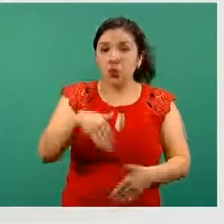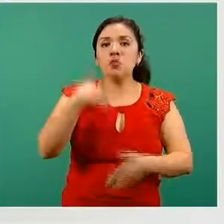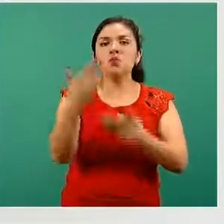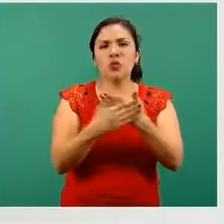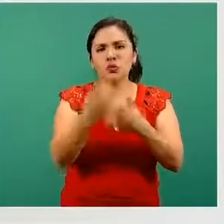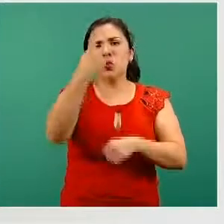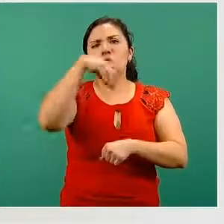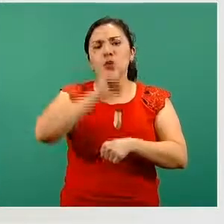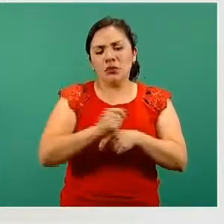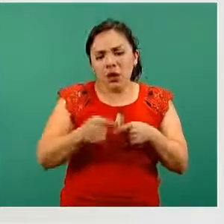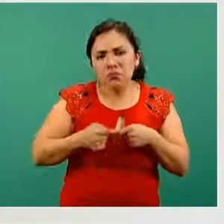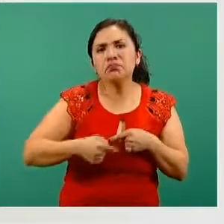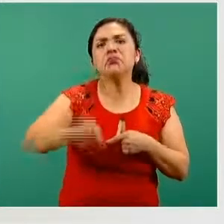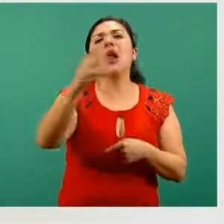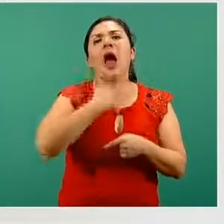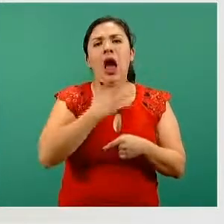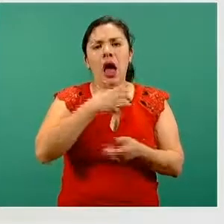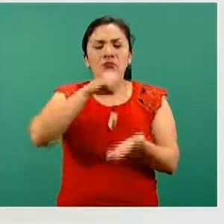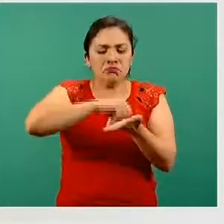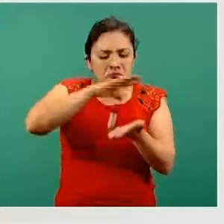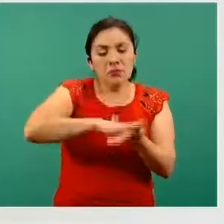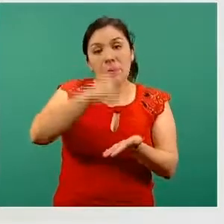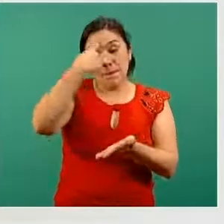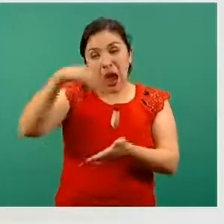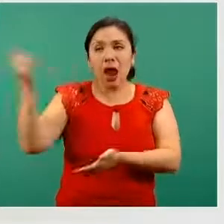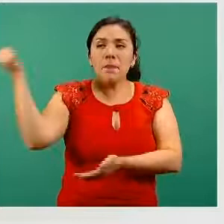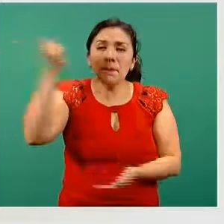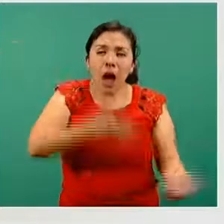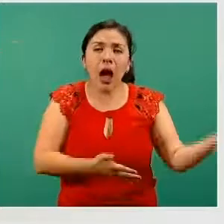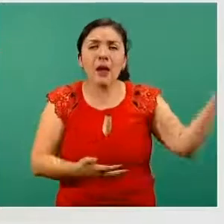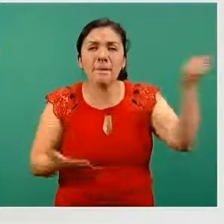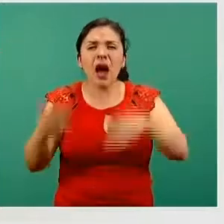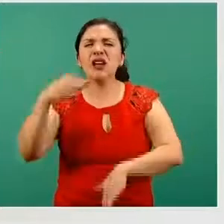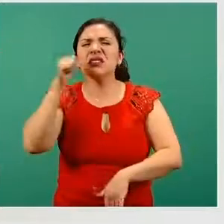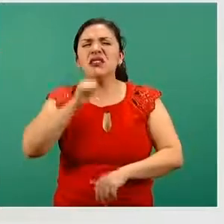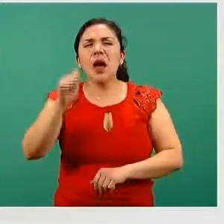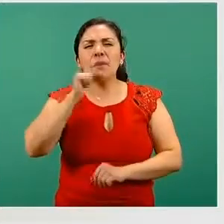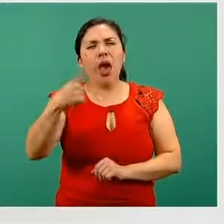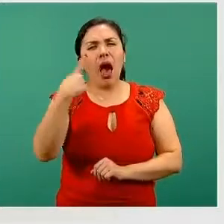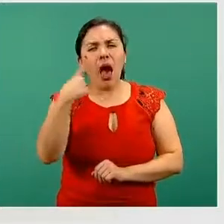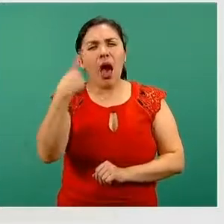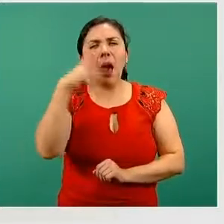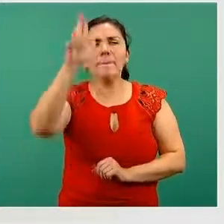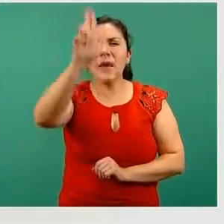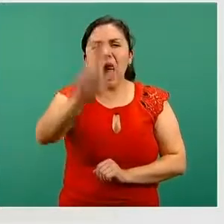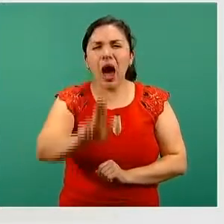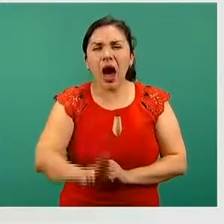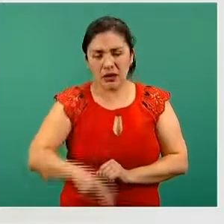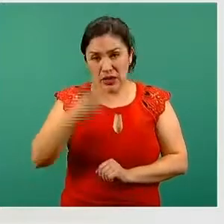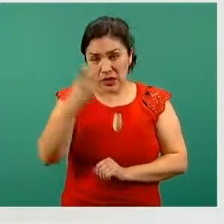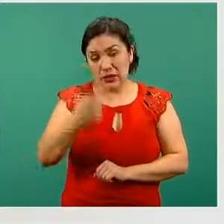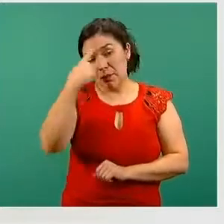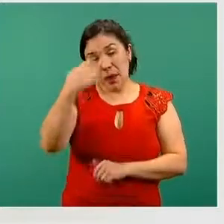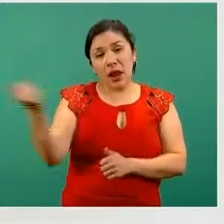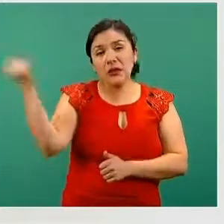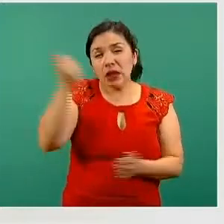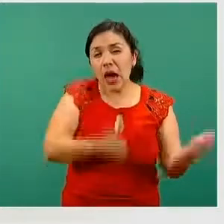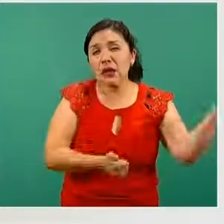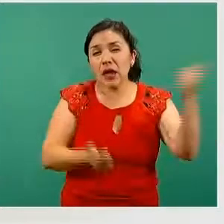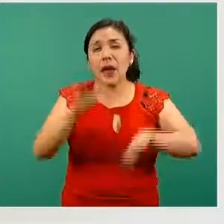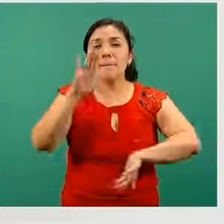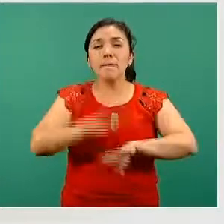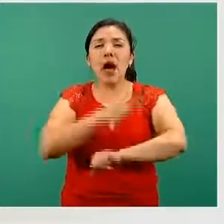la semana, está programado como prácticamente los últimos martes de las últimas semanas el arribo de vacuna